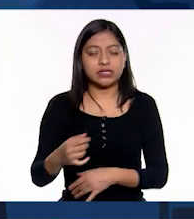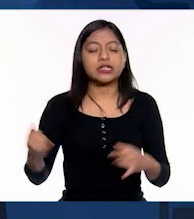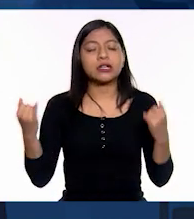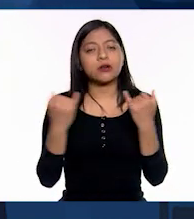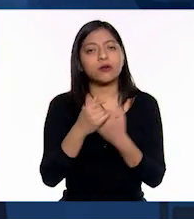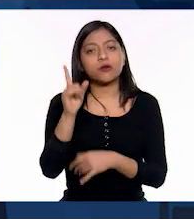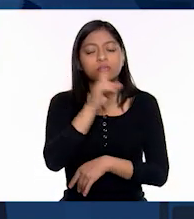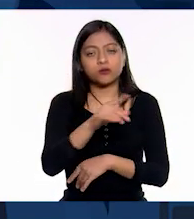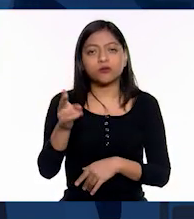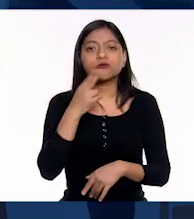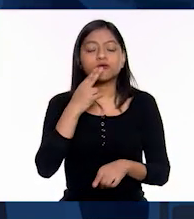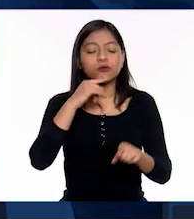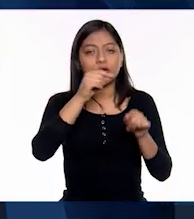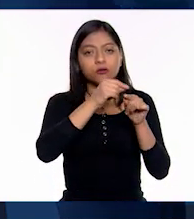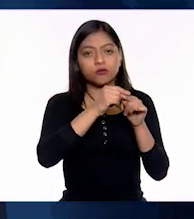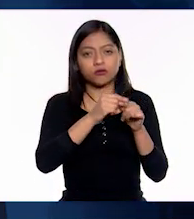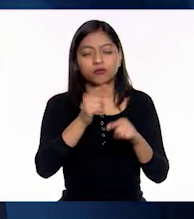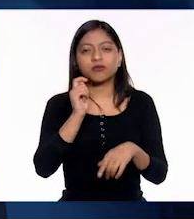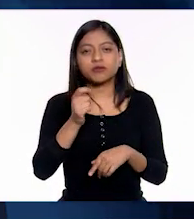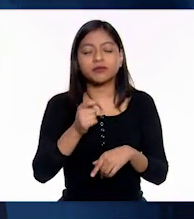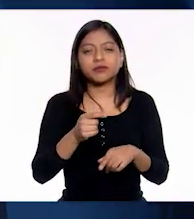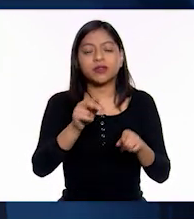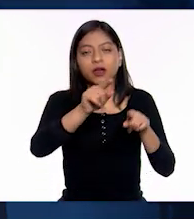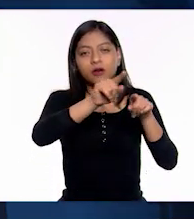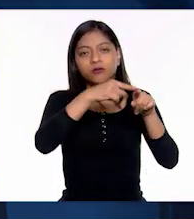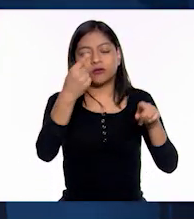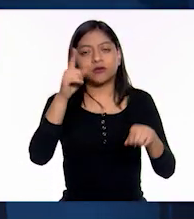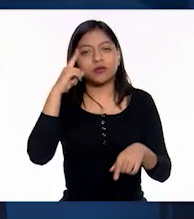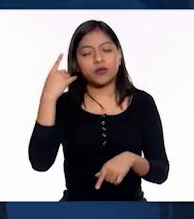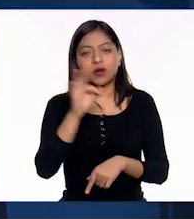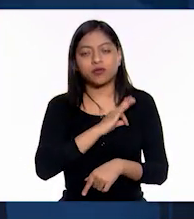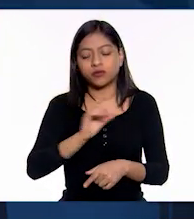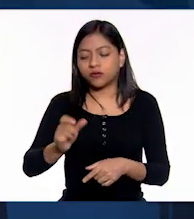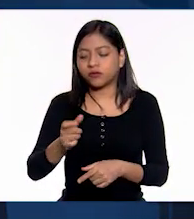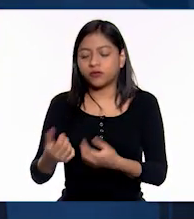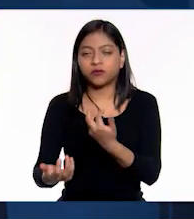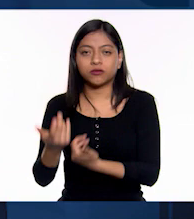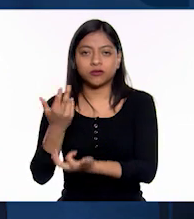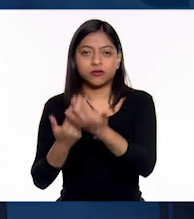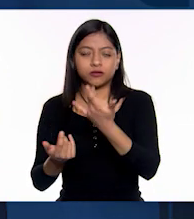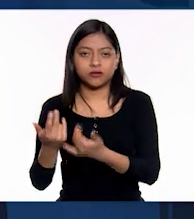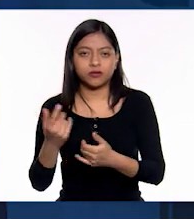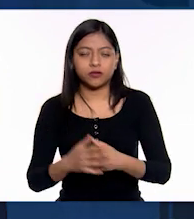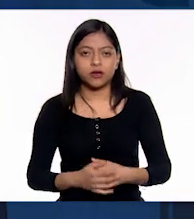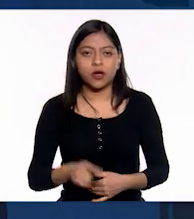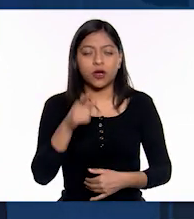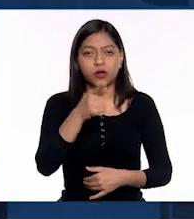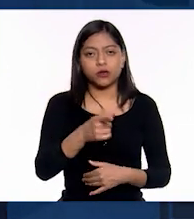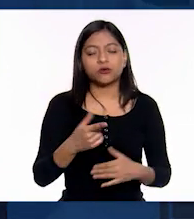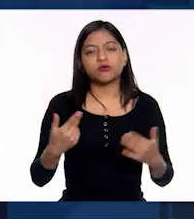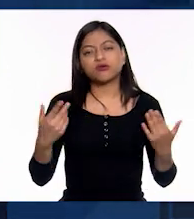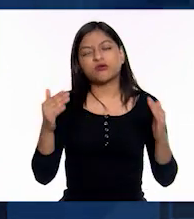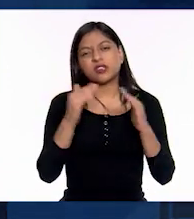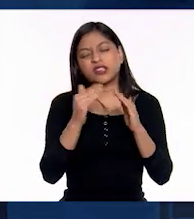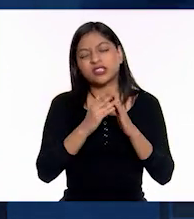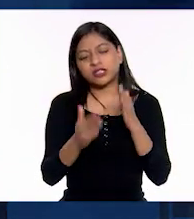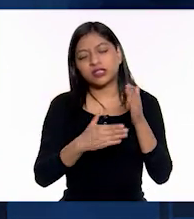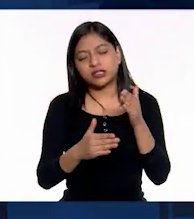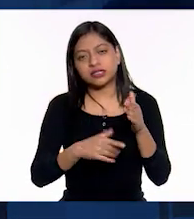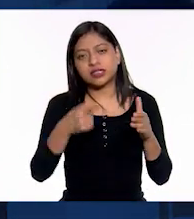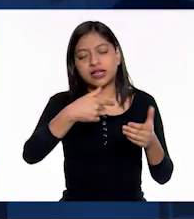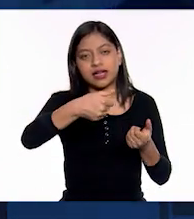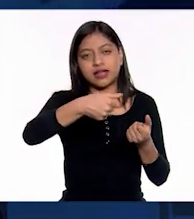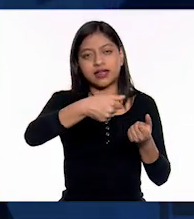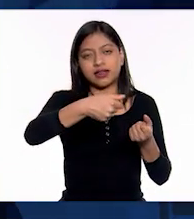utilizar encendedores de los largos para encender la estufa. Cocinar en olla de presión pues reduce el tiempo